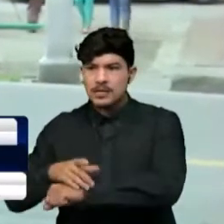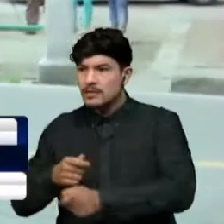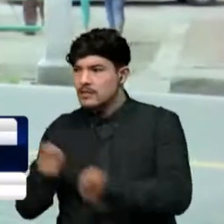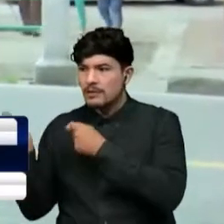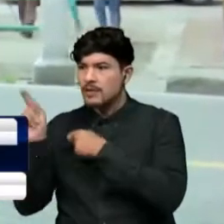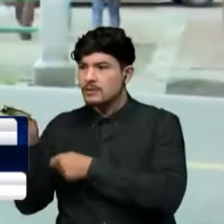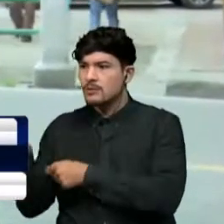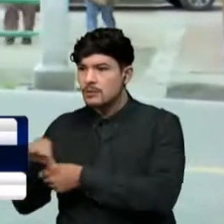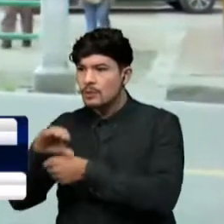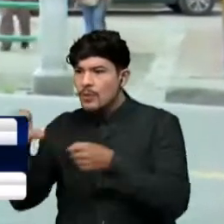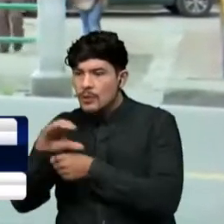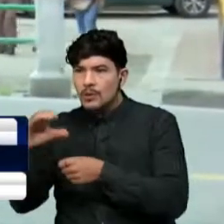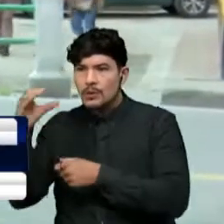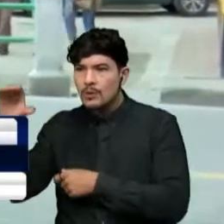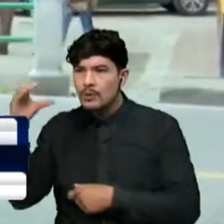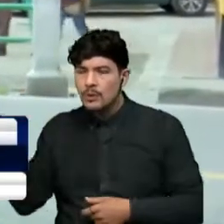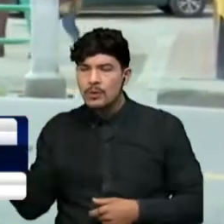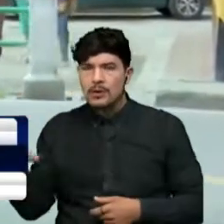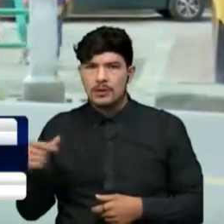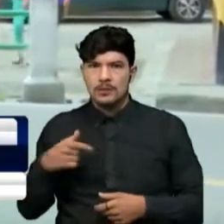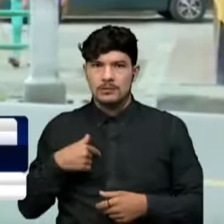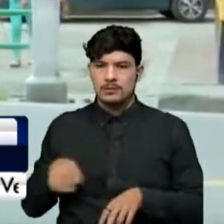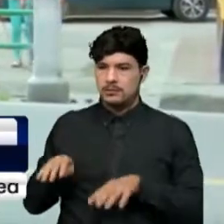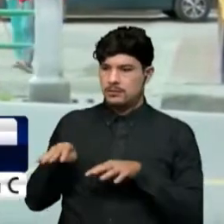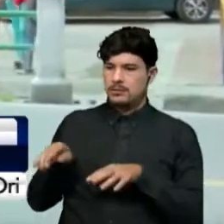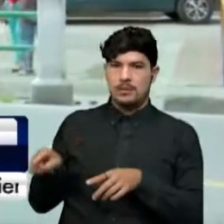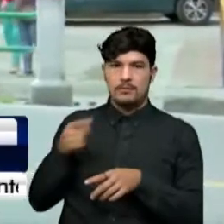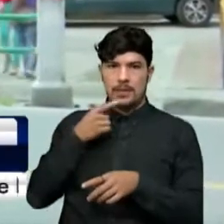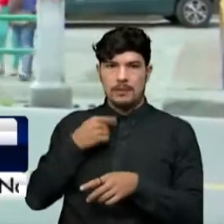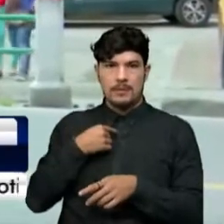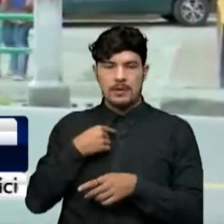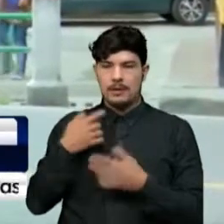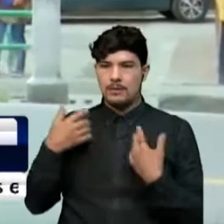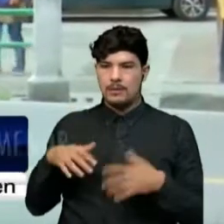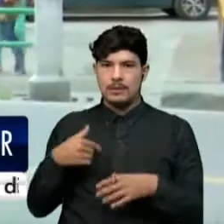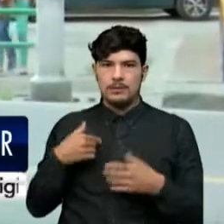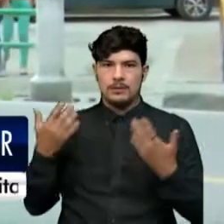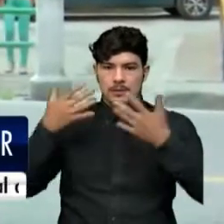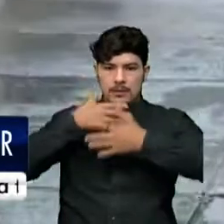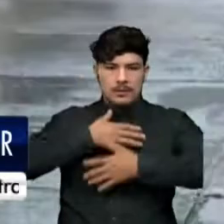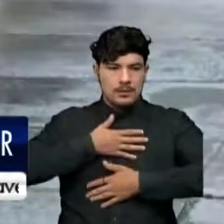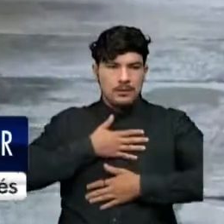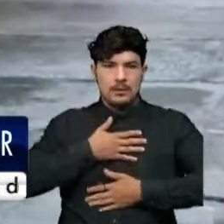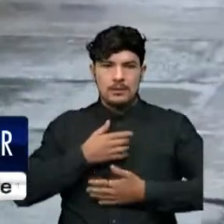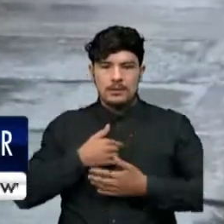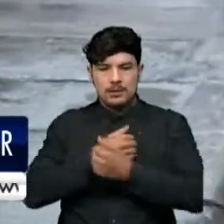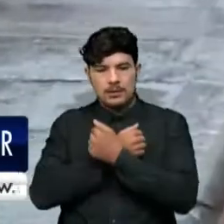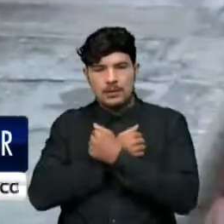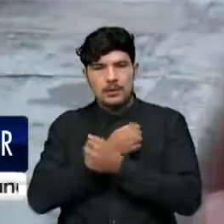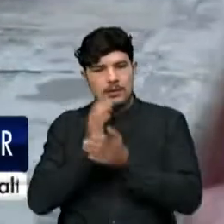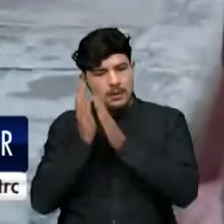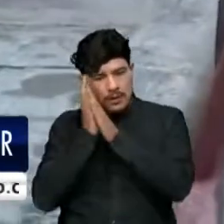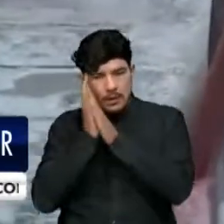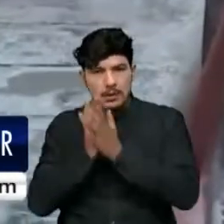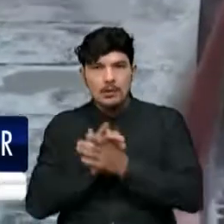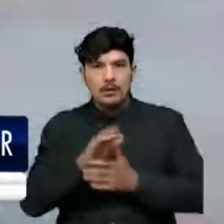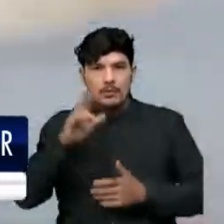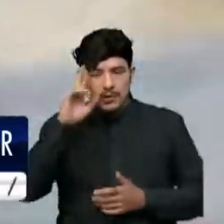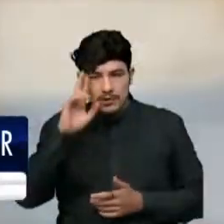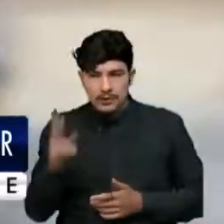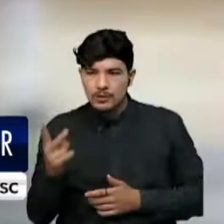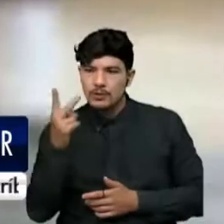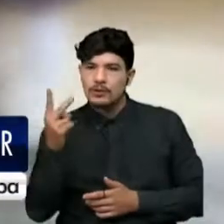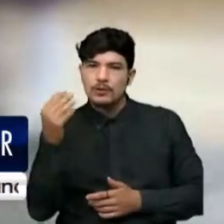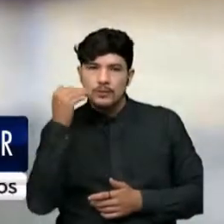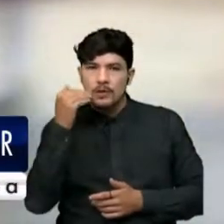Cúcuta. Y de inmediato la niña se refugió en mi pecho y durmió. Fueron dos mujeres